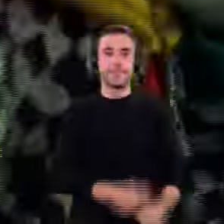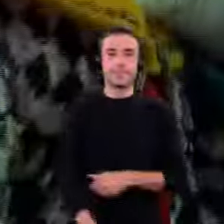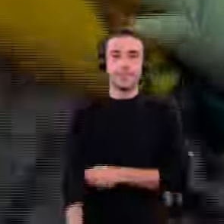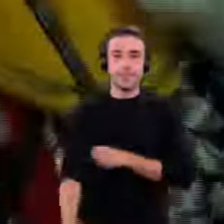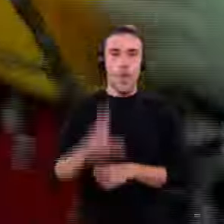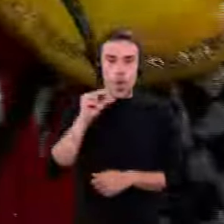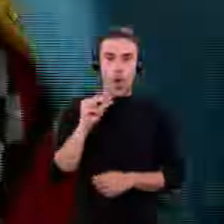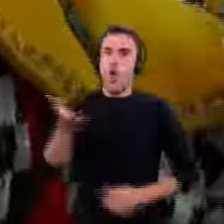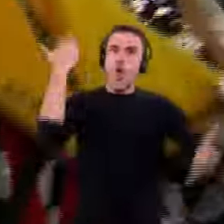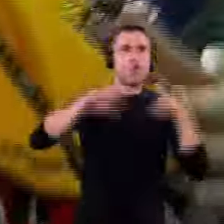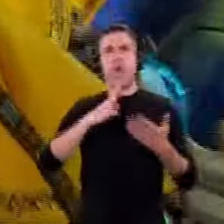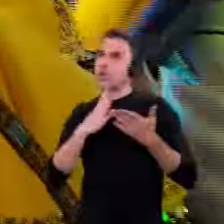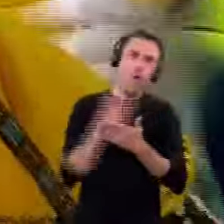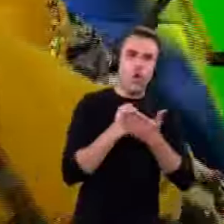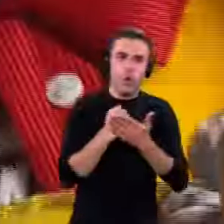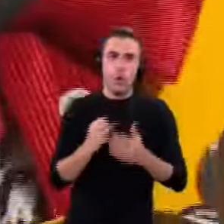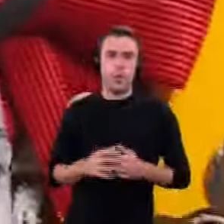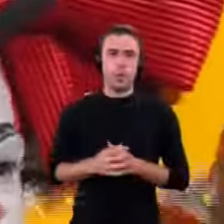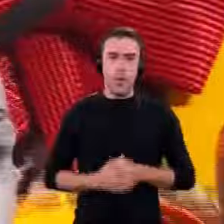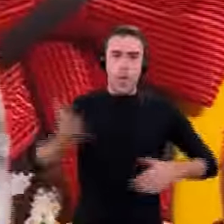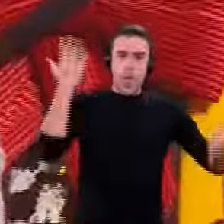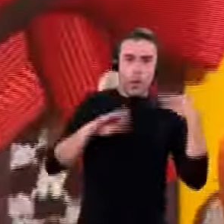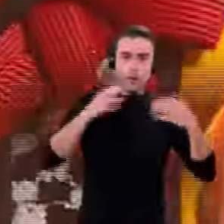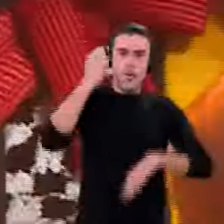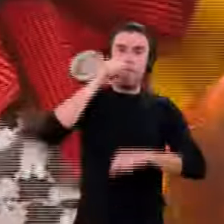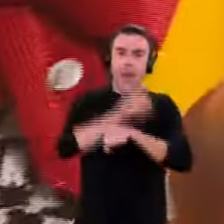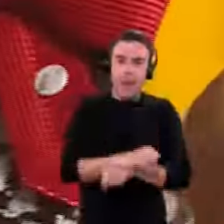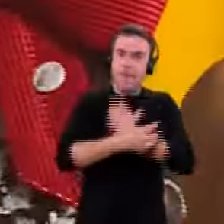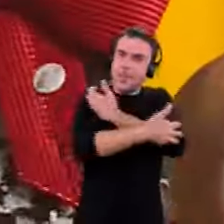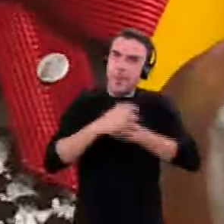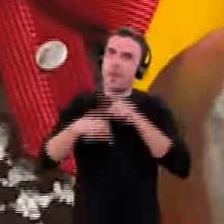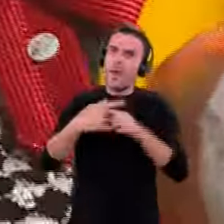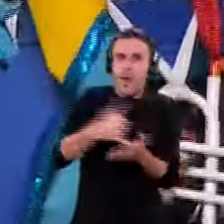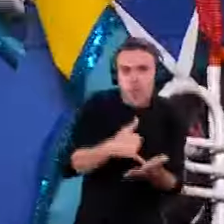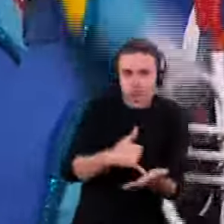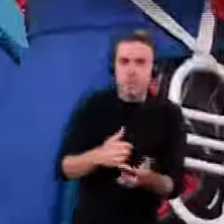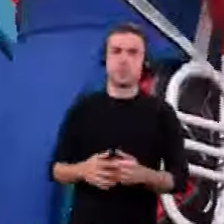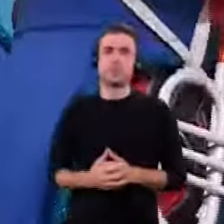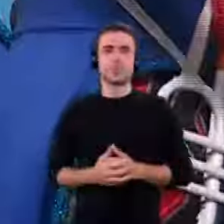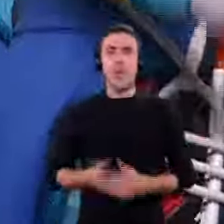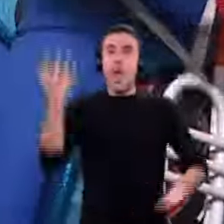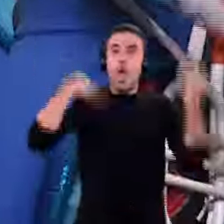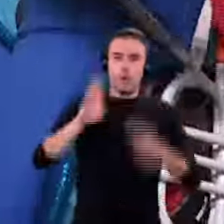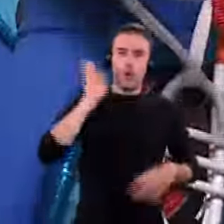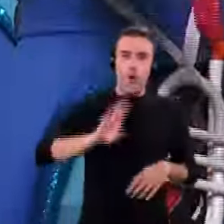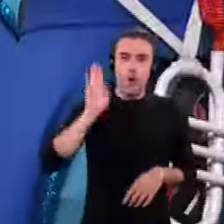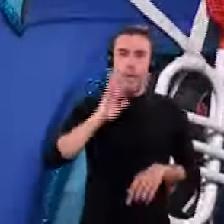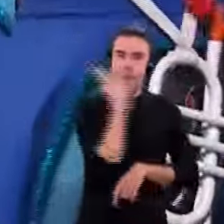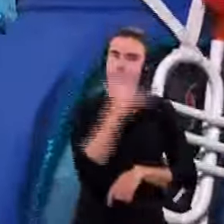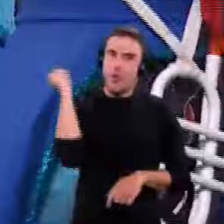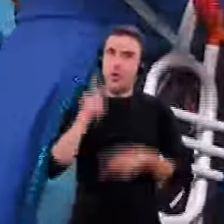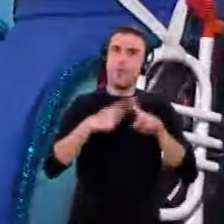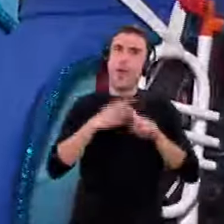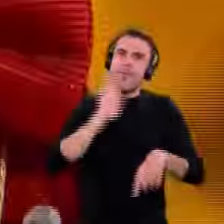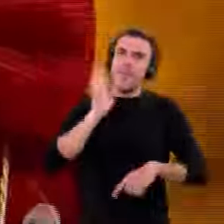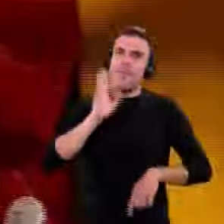felices. Coño, excusan todo. Excusas para miseria y pobreza, excusas por los ladrones,